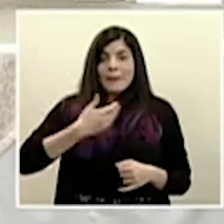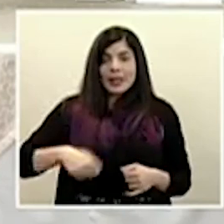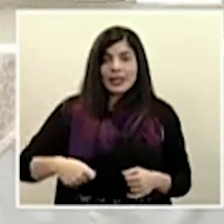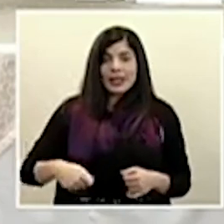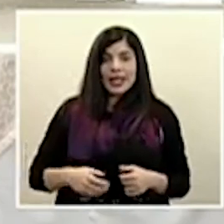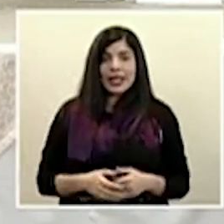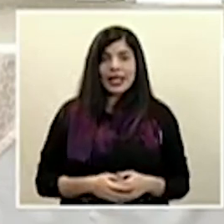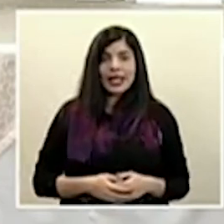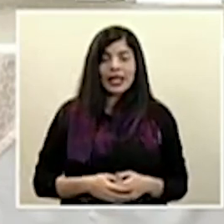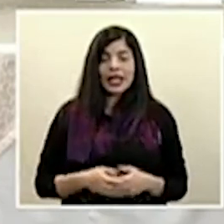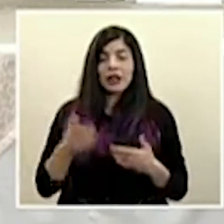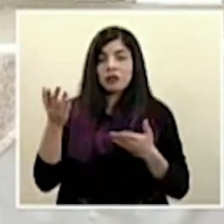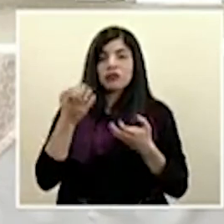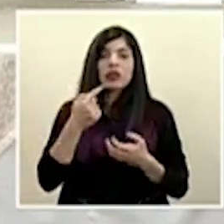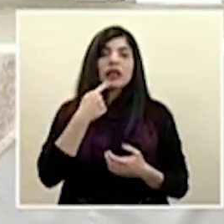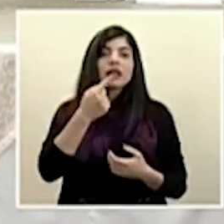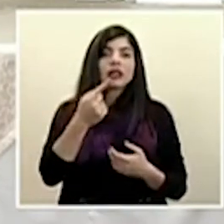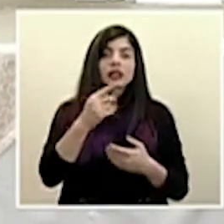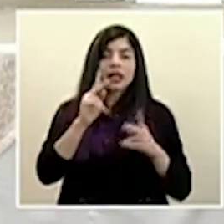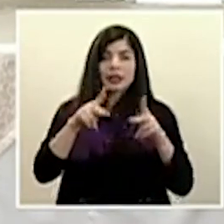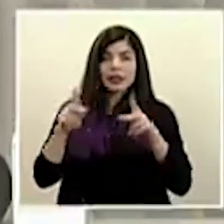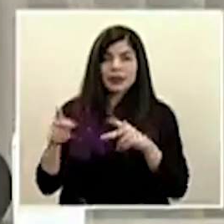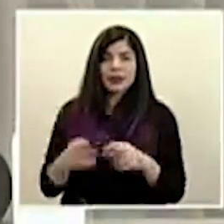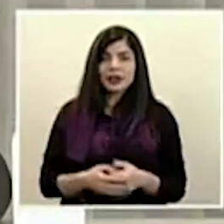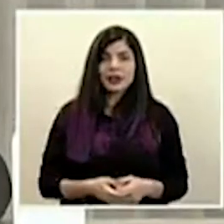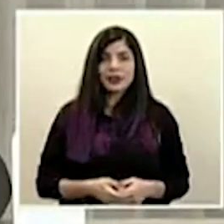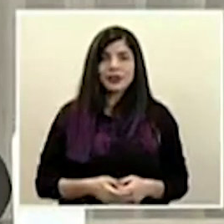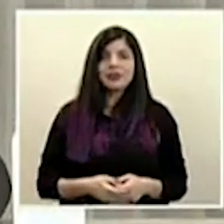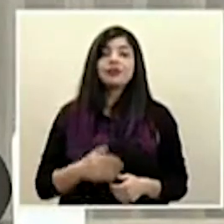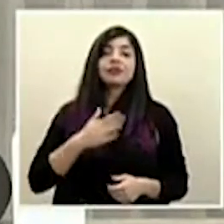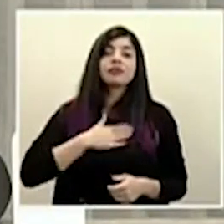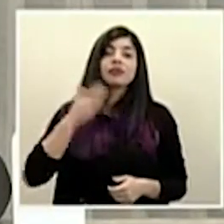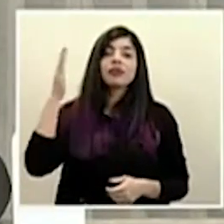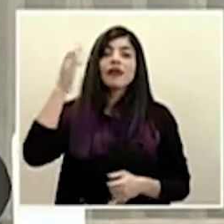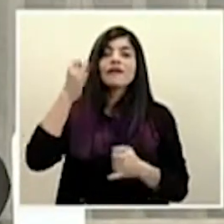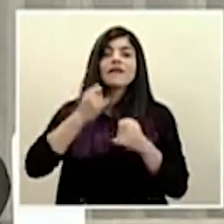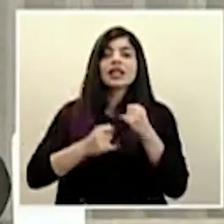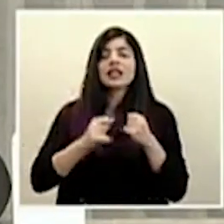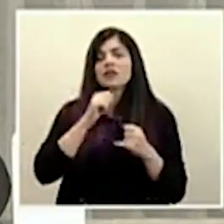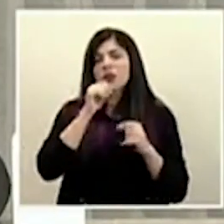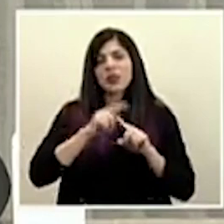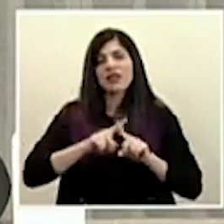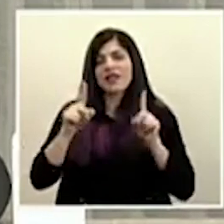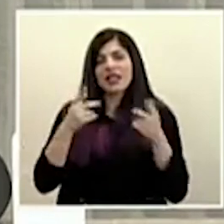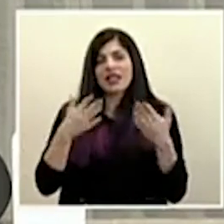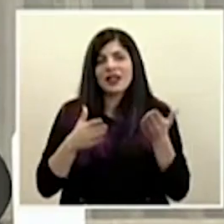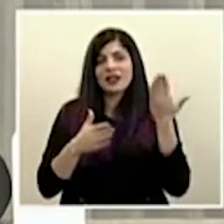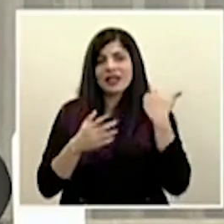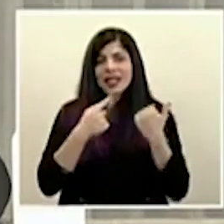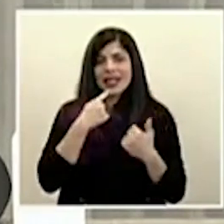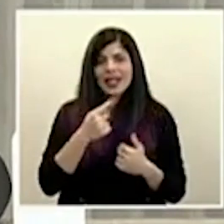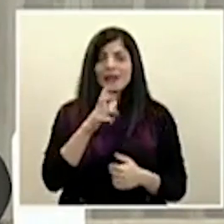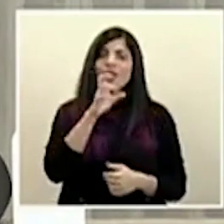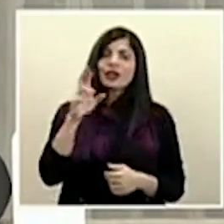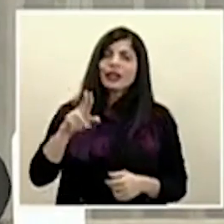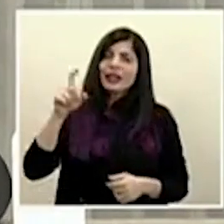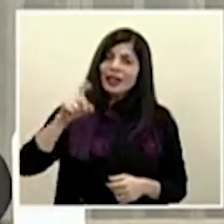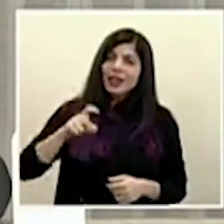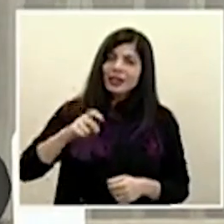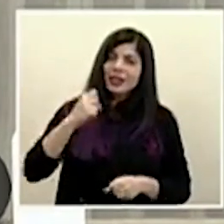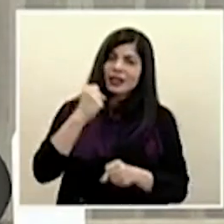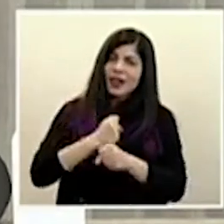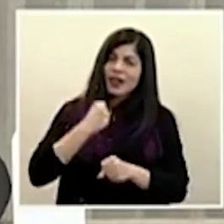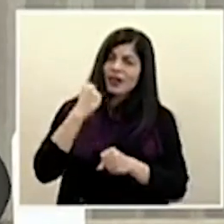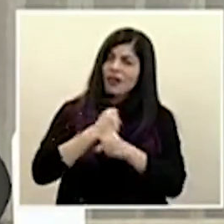que le hace a la ciudadanía. Mi mensaje final no es muy diferente al que he dicho. Costa Rica necesita